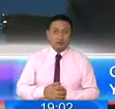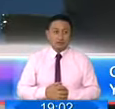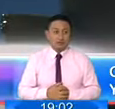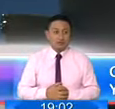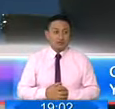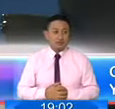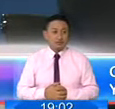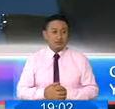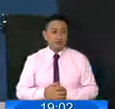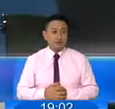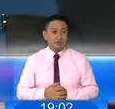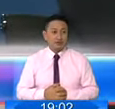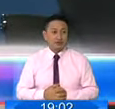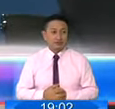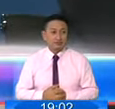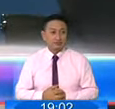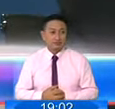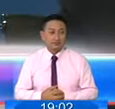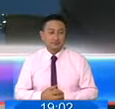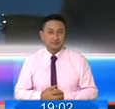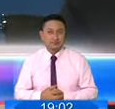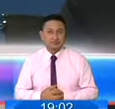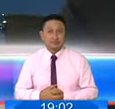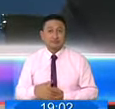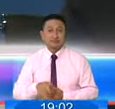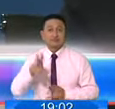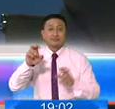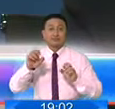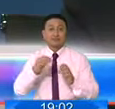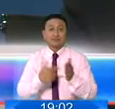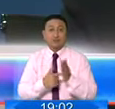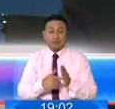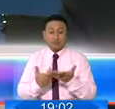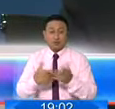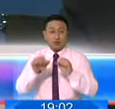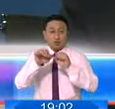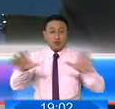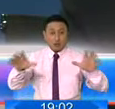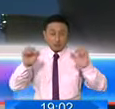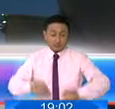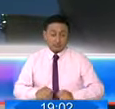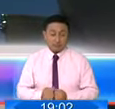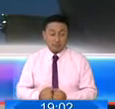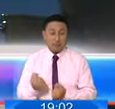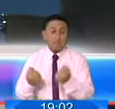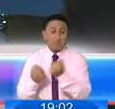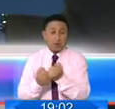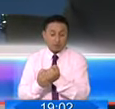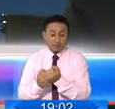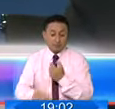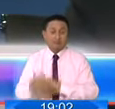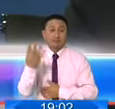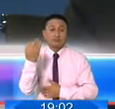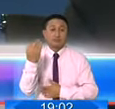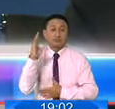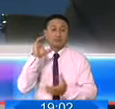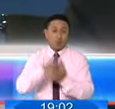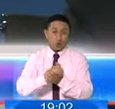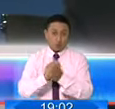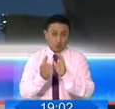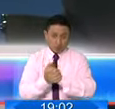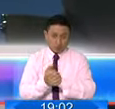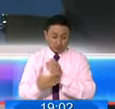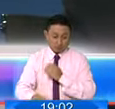recursos, incrementar la calidad de los contenidos y potenciar su cobertura. Es por eso que desde el 14 de noviembre, en